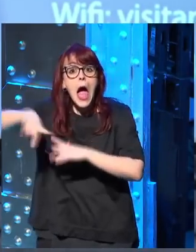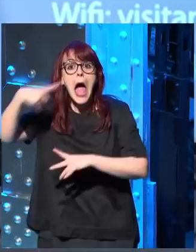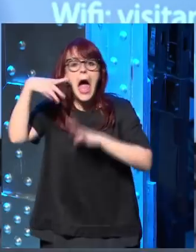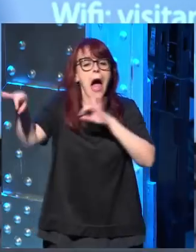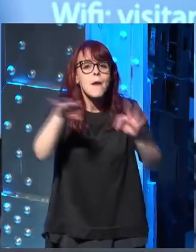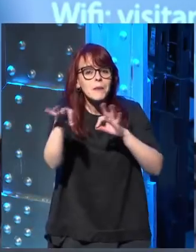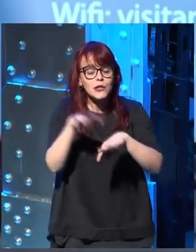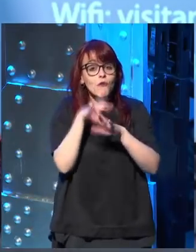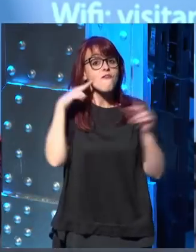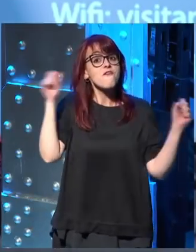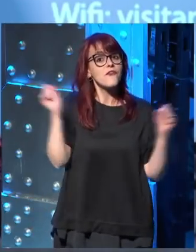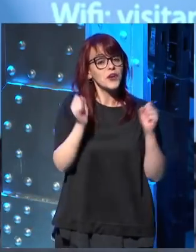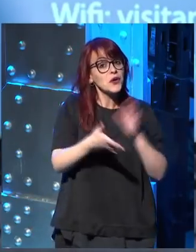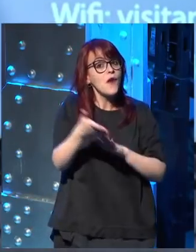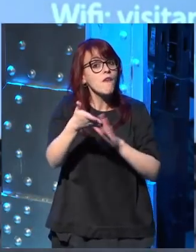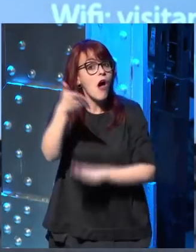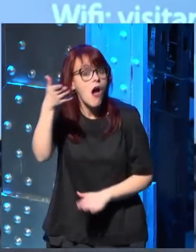Prepárate para la llegada del frío.